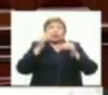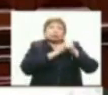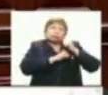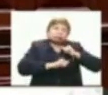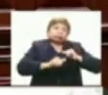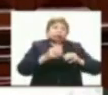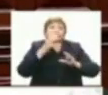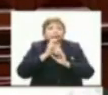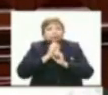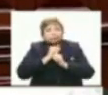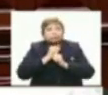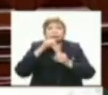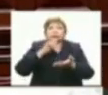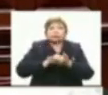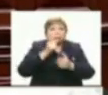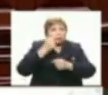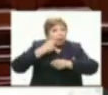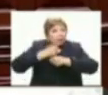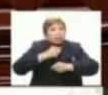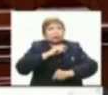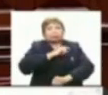esforzado como importante trabajo.